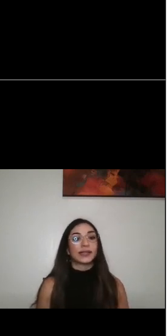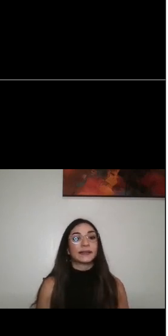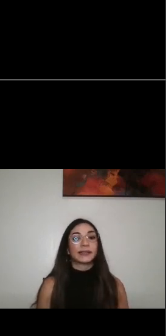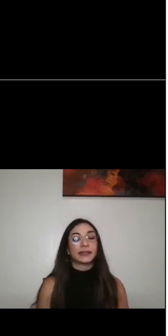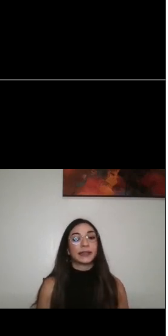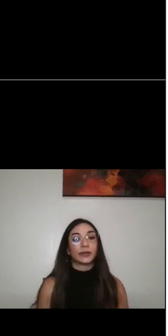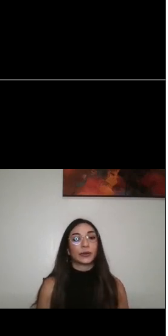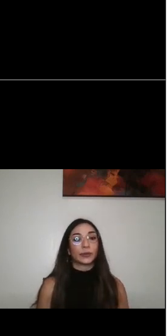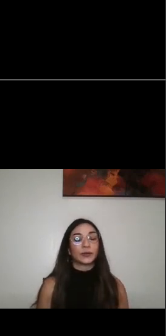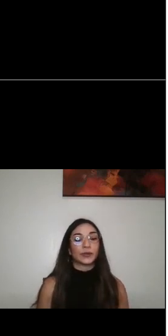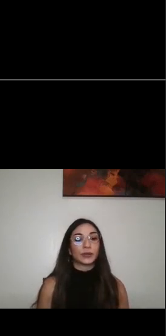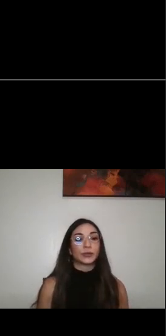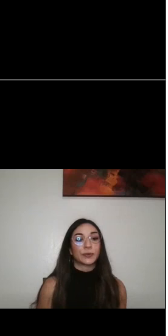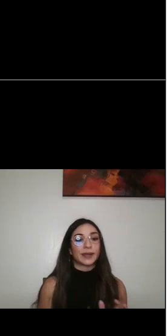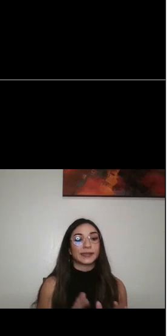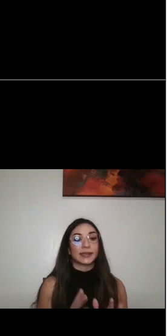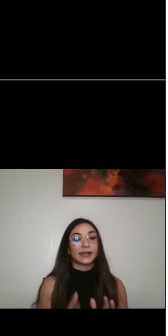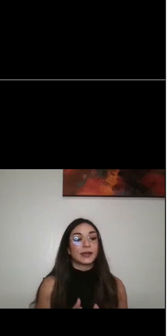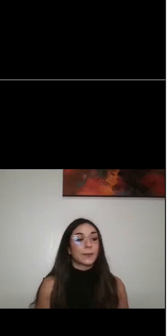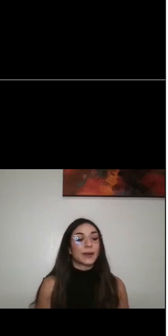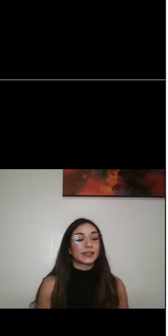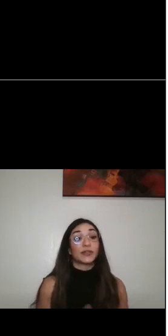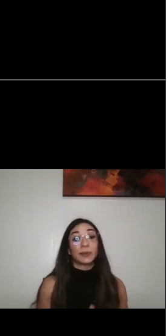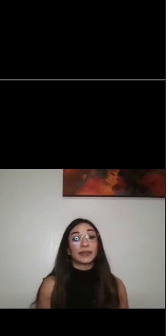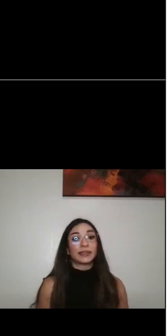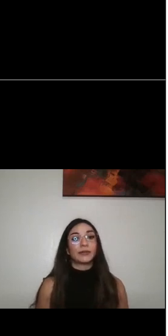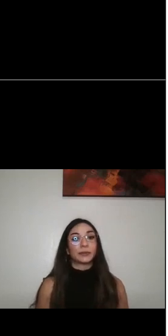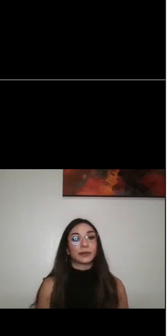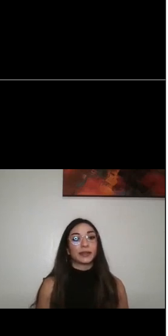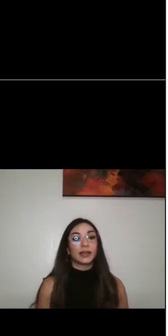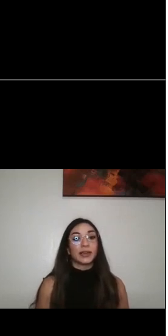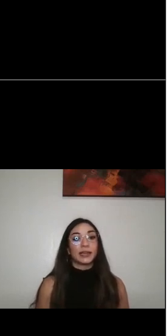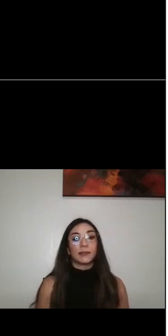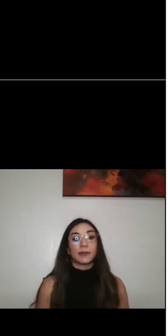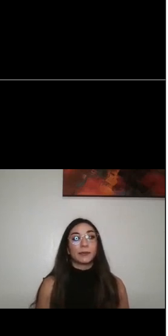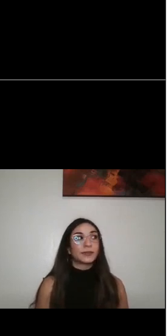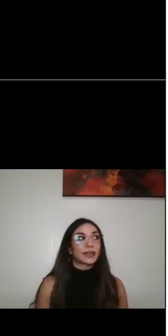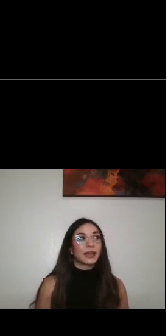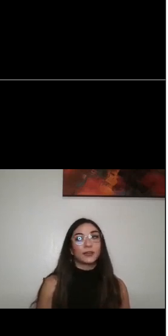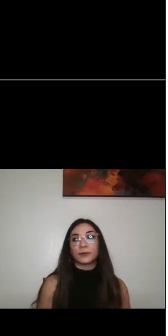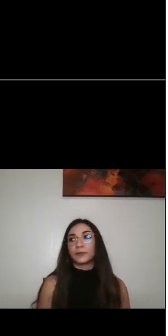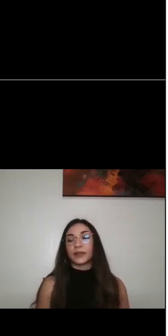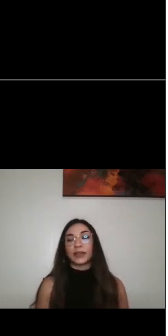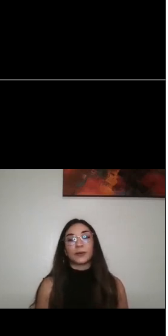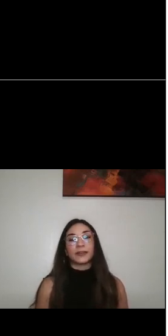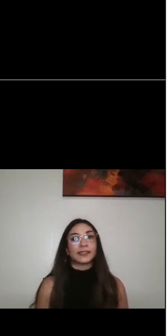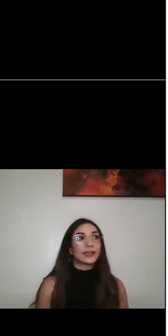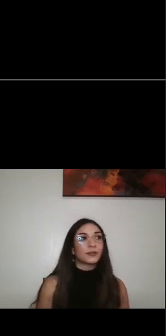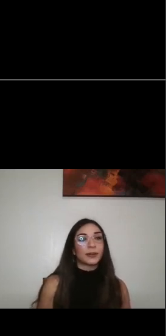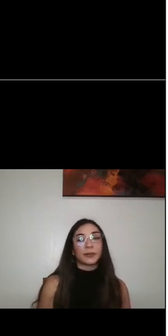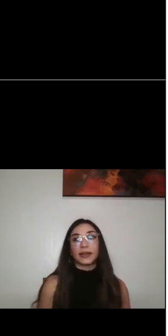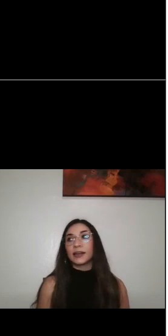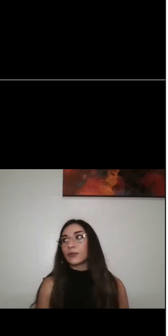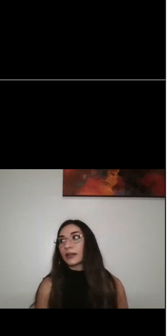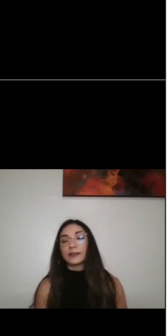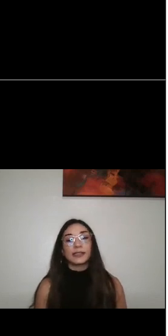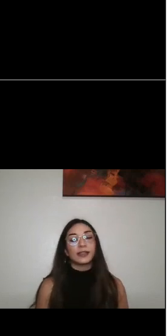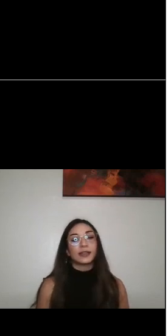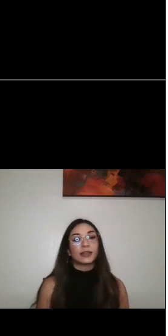ya van entendiendo sonidos como más repetitivos, ¿verdad? Y van buscando, como les decía, con la mirada y